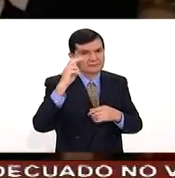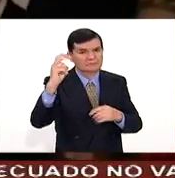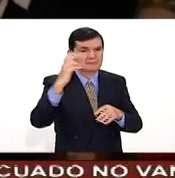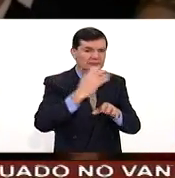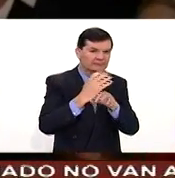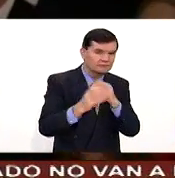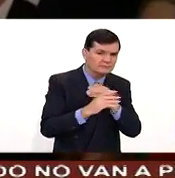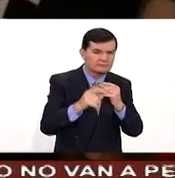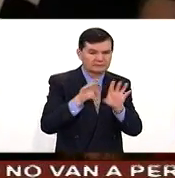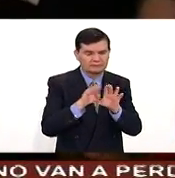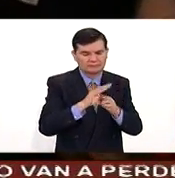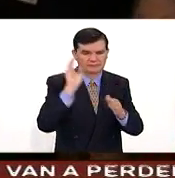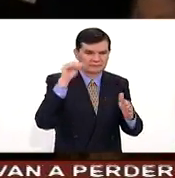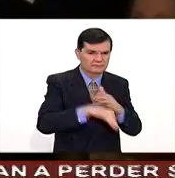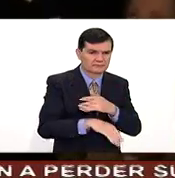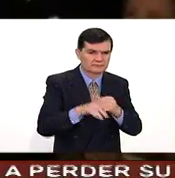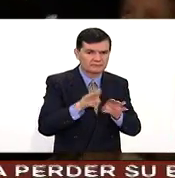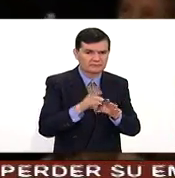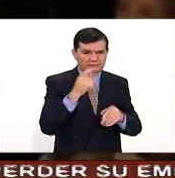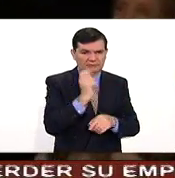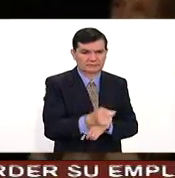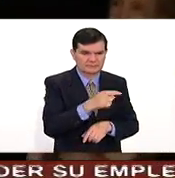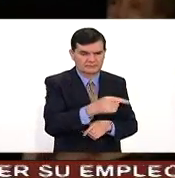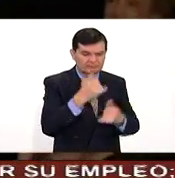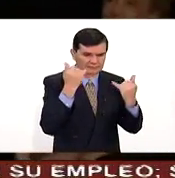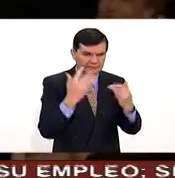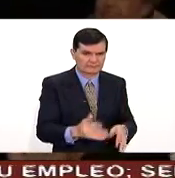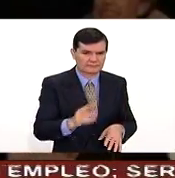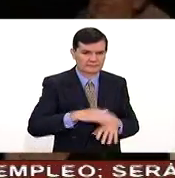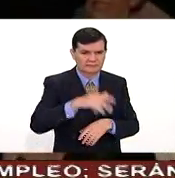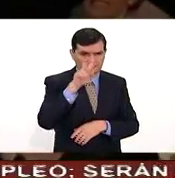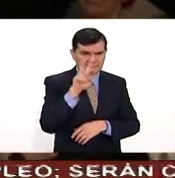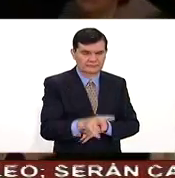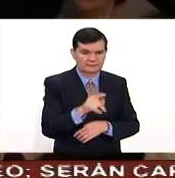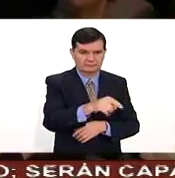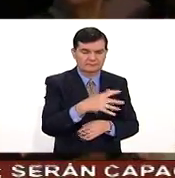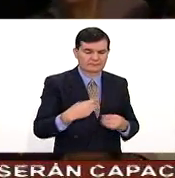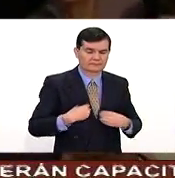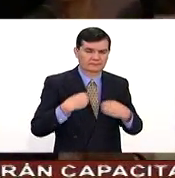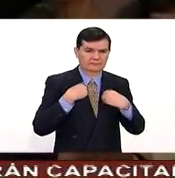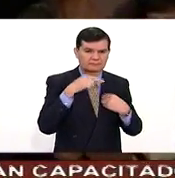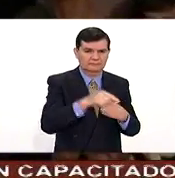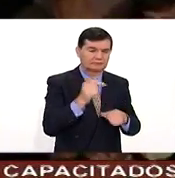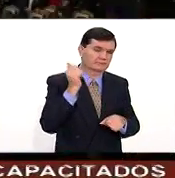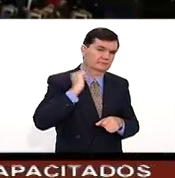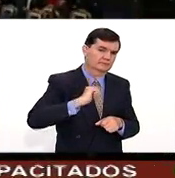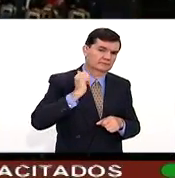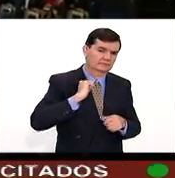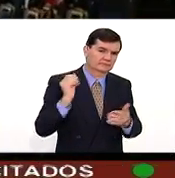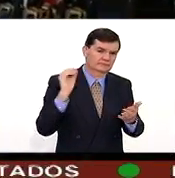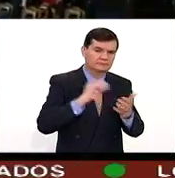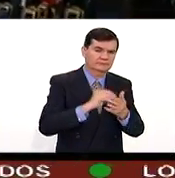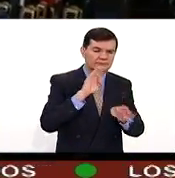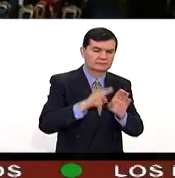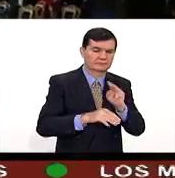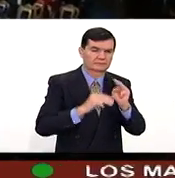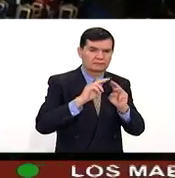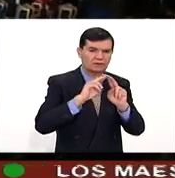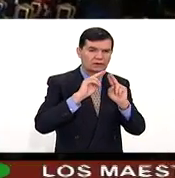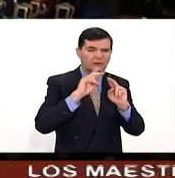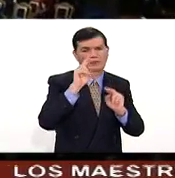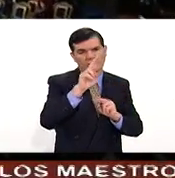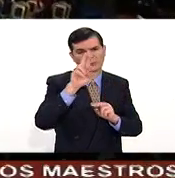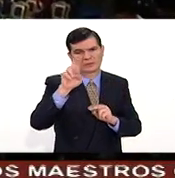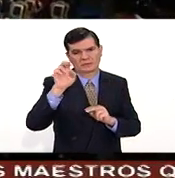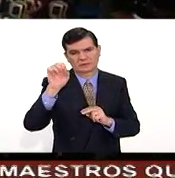la utopía, y terminó siendo una pesadilla. Es la realidad que se vivió en la entonces Unión de Repúblicas